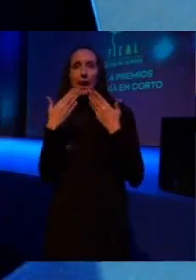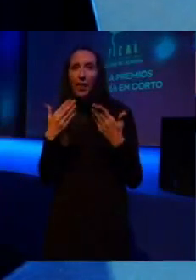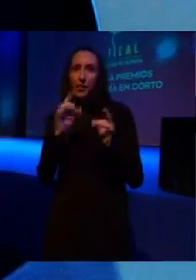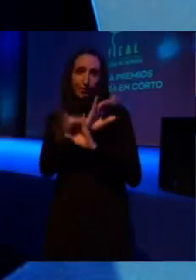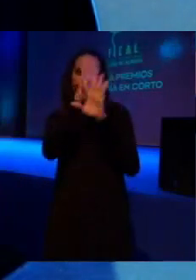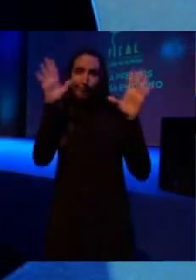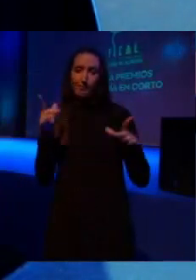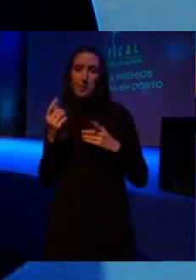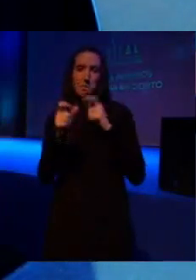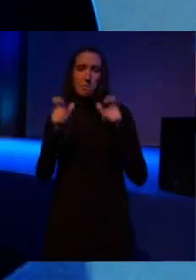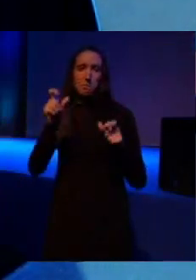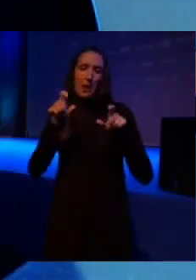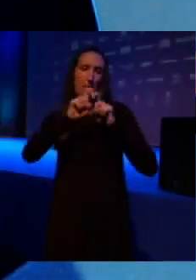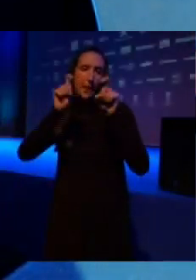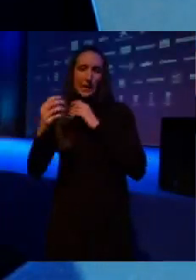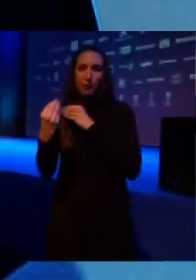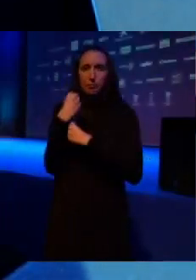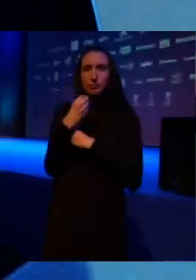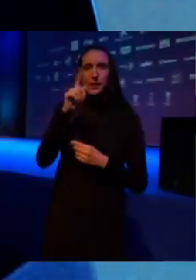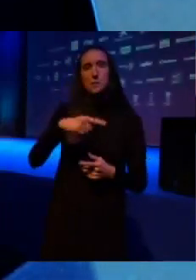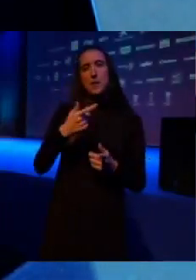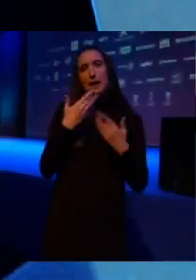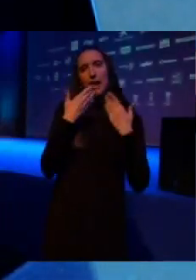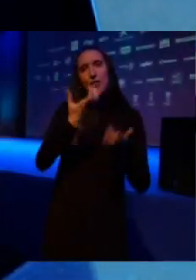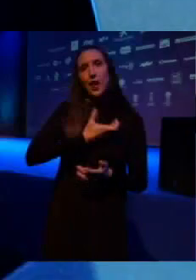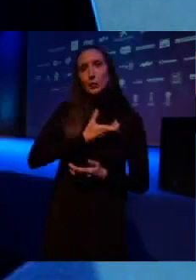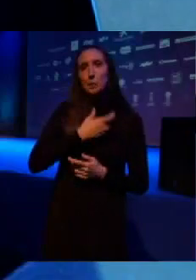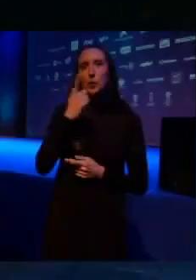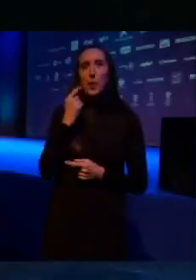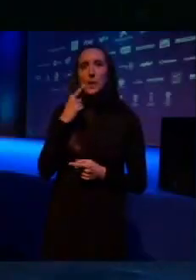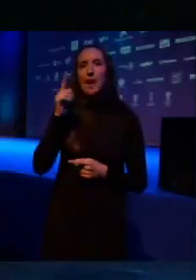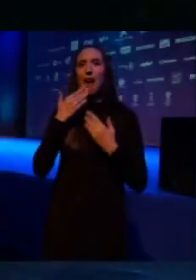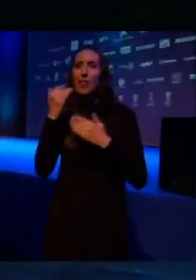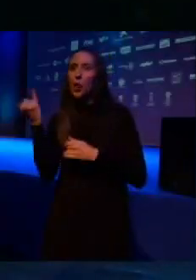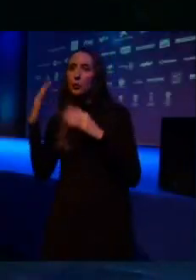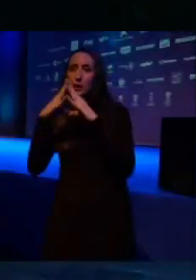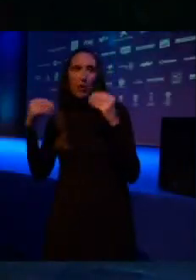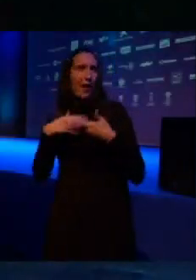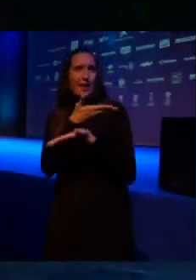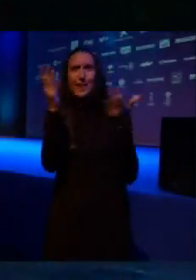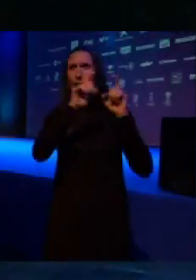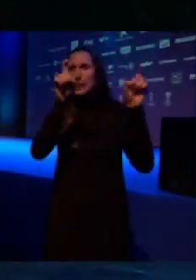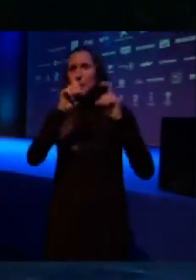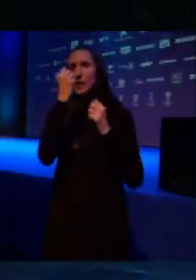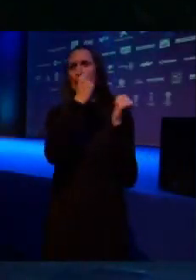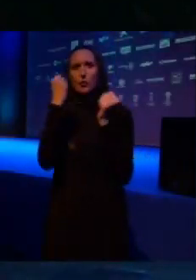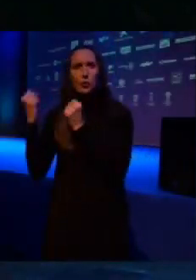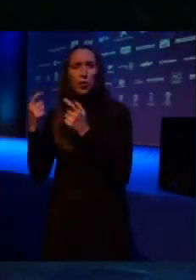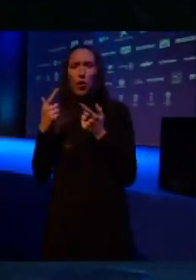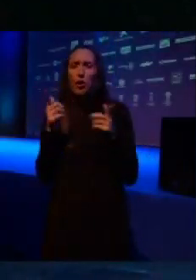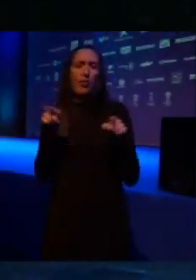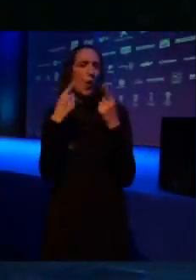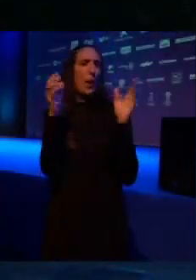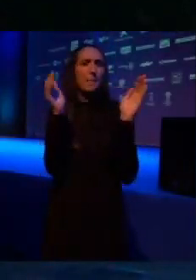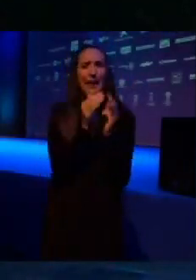nuestros patrocinadores e instituciones, al Ayuntamiento de Almería, a la Junta de Andalucía y a tantas entidades y empresas pequeñas o